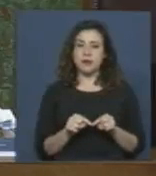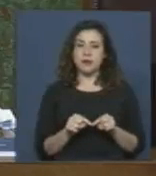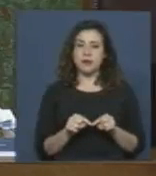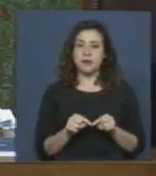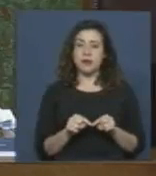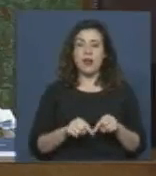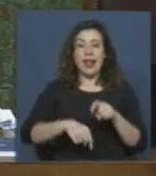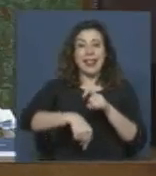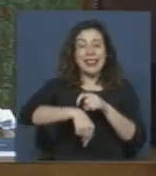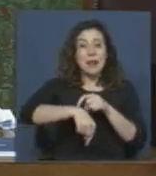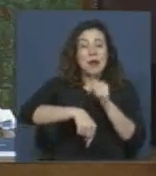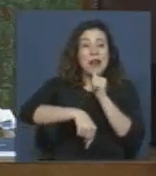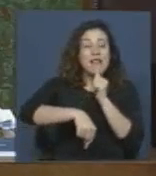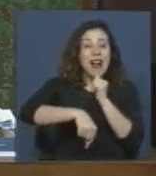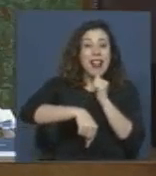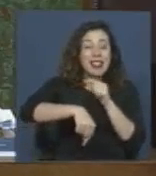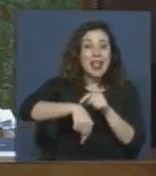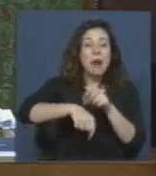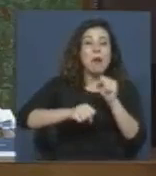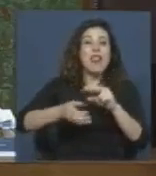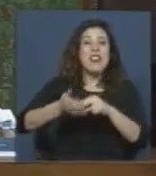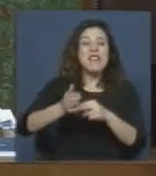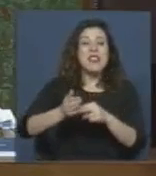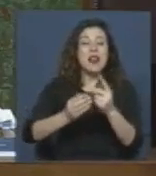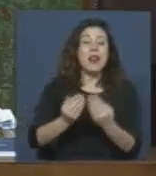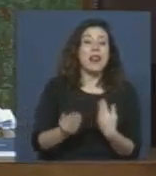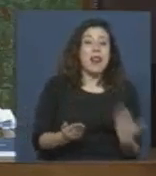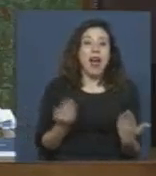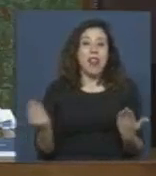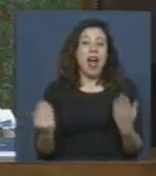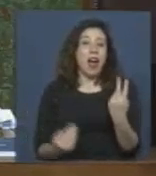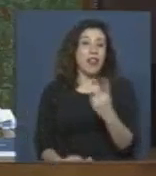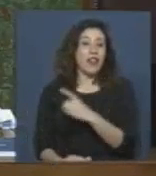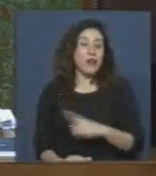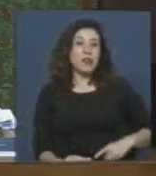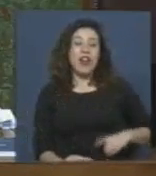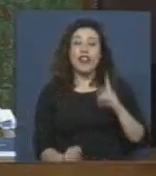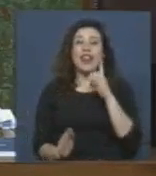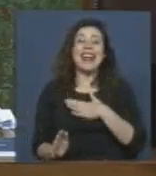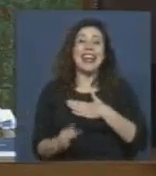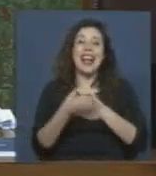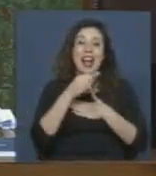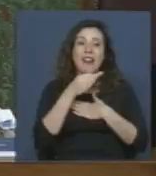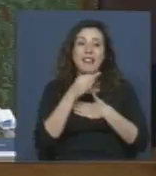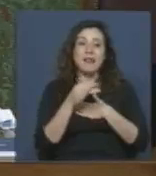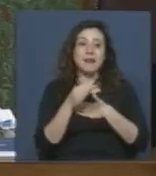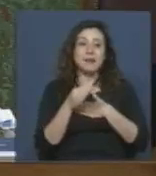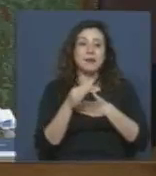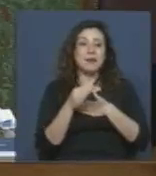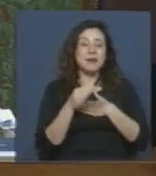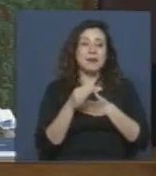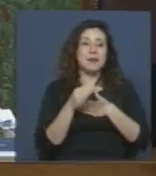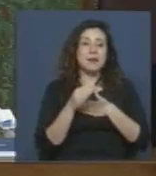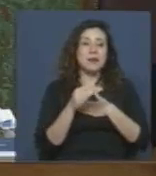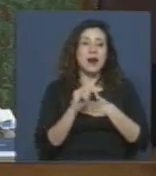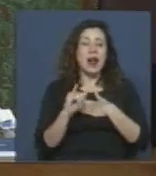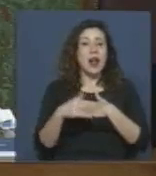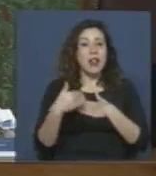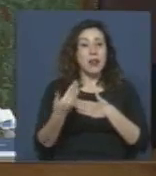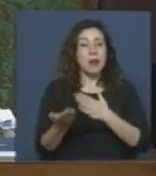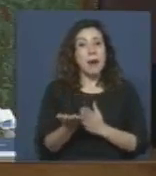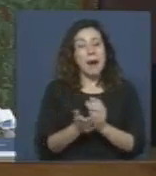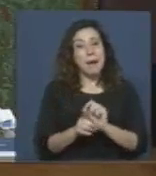dividir el tiempo que quedan de los dos parlamentarios que se han inscrito para que puedan intervenir y posteriormente